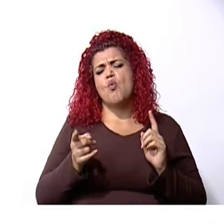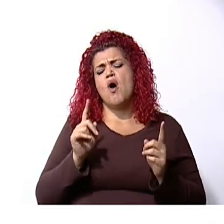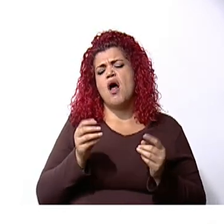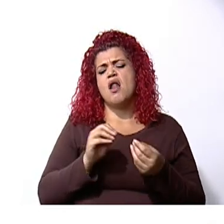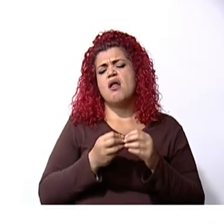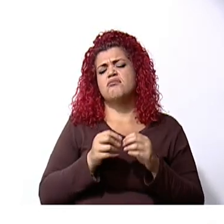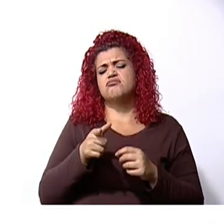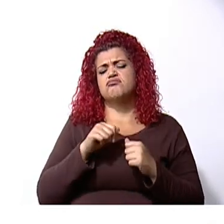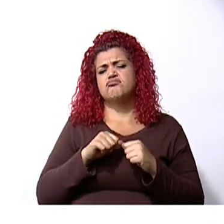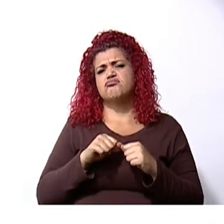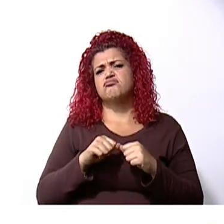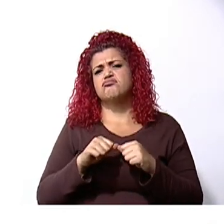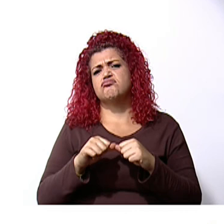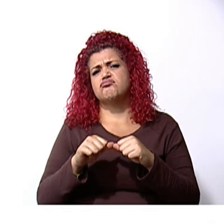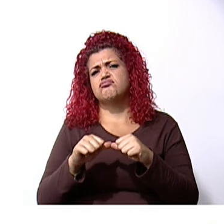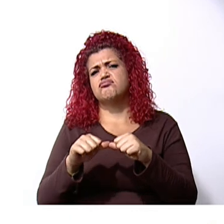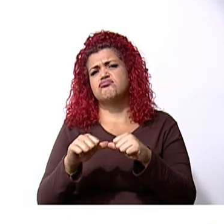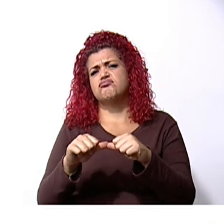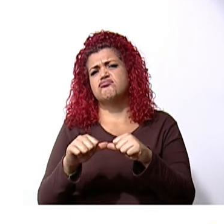cantidad,